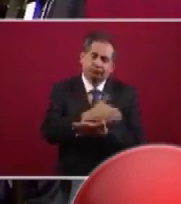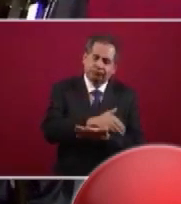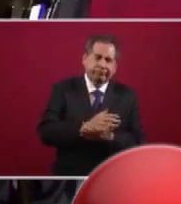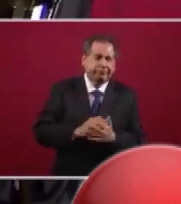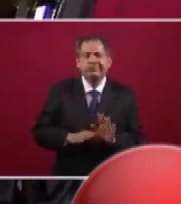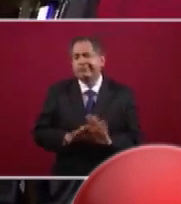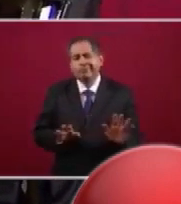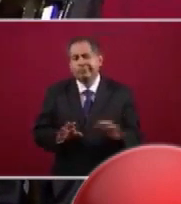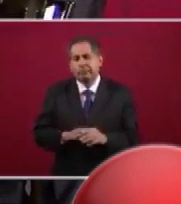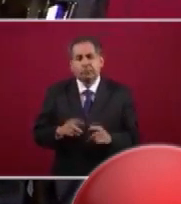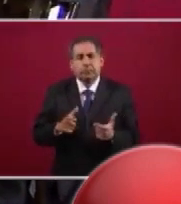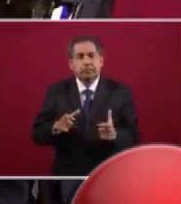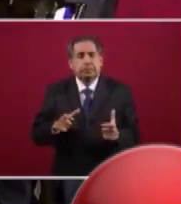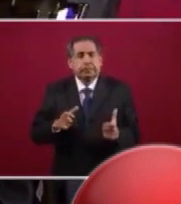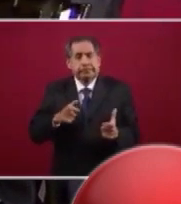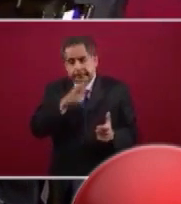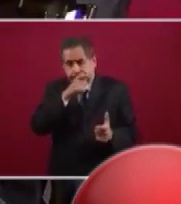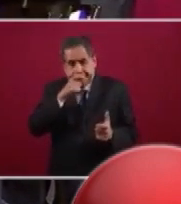o del dinero.